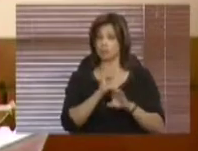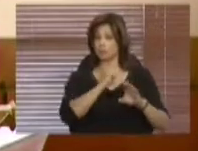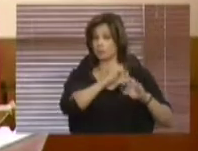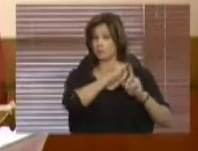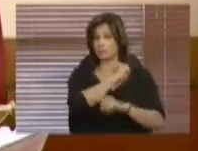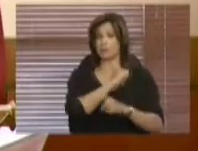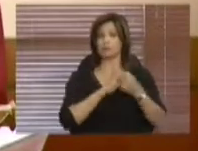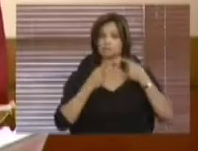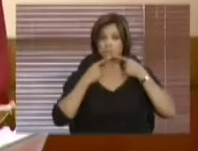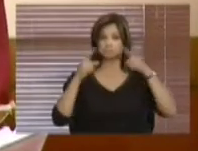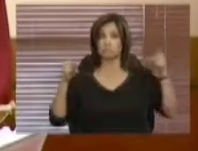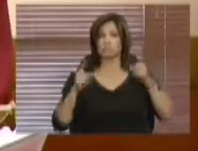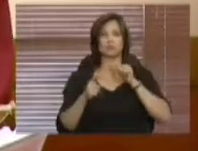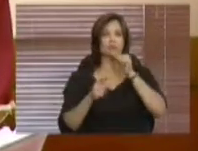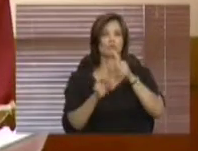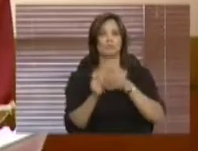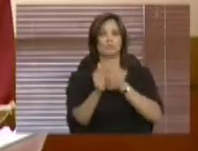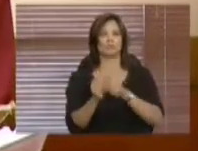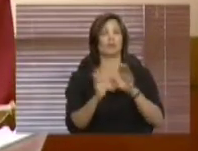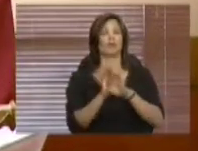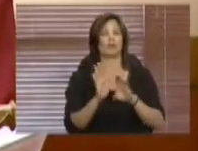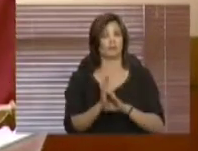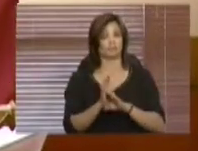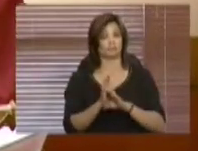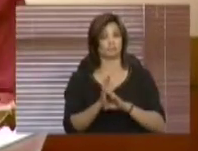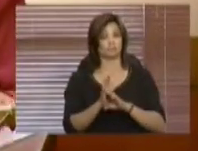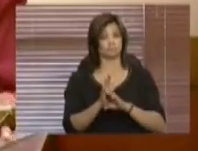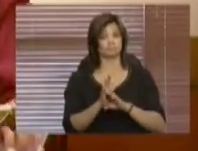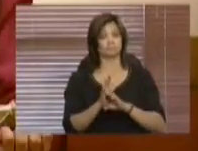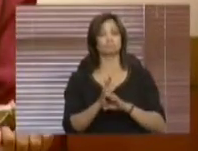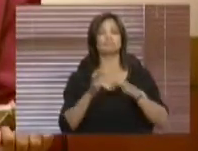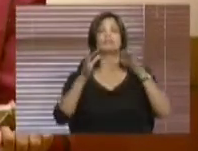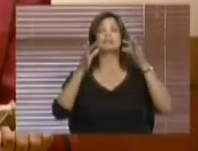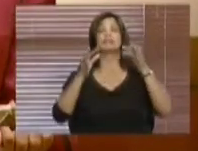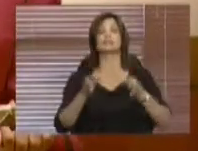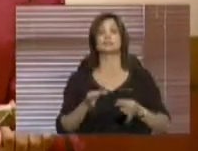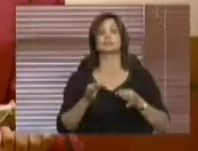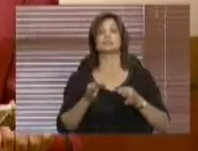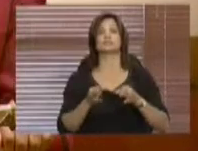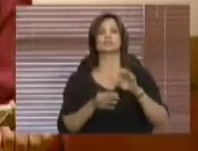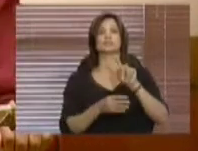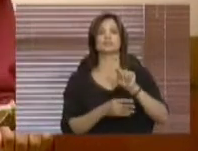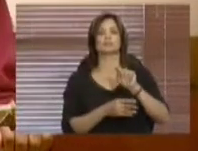fue declarado no conforme con la Constitución en la sentencia